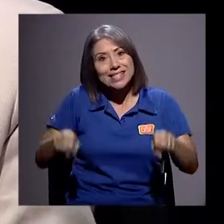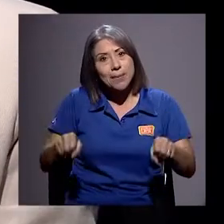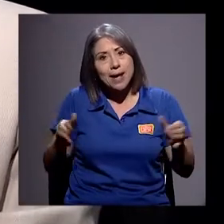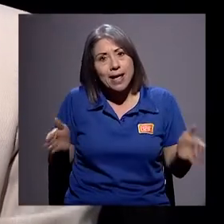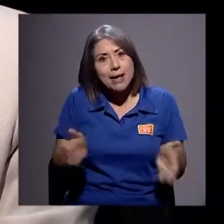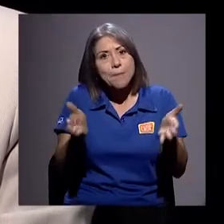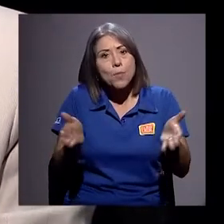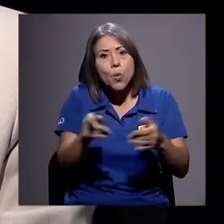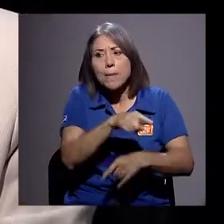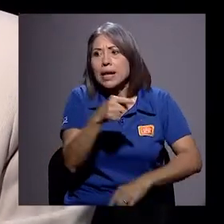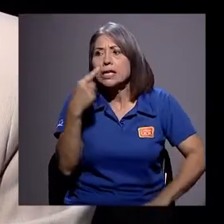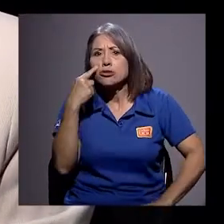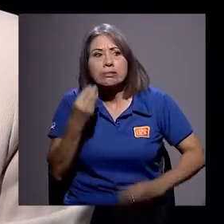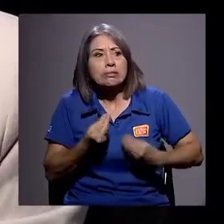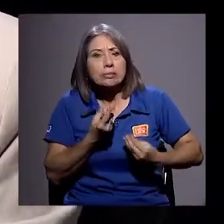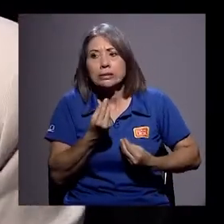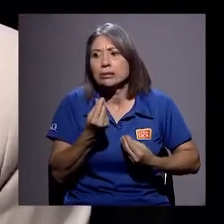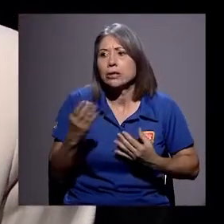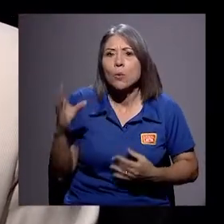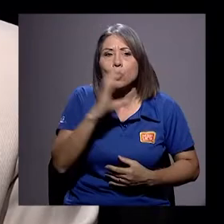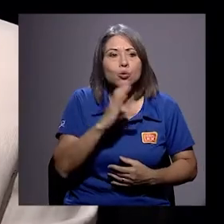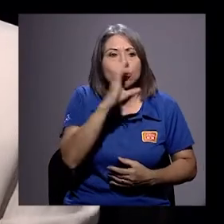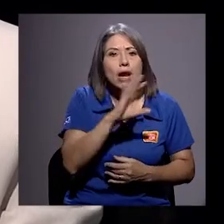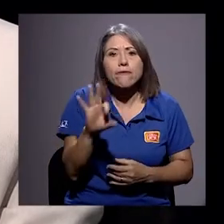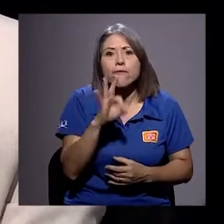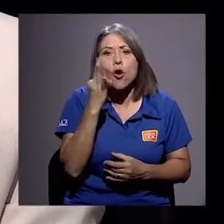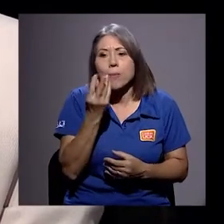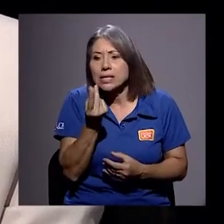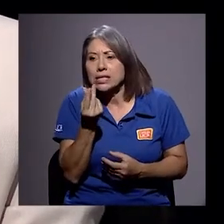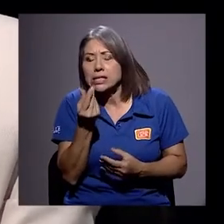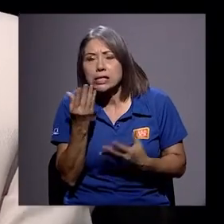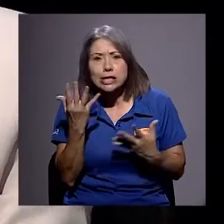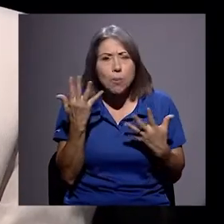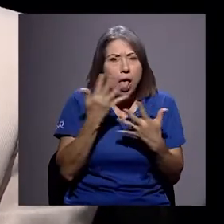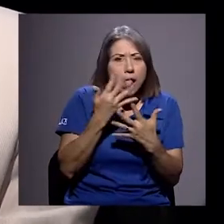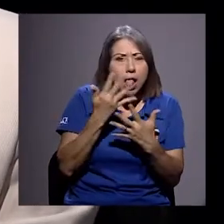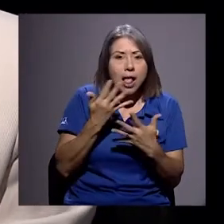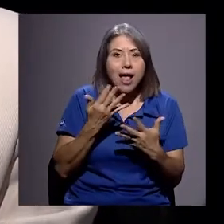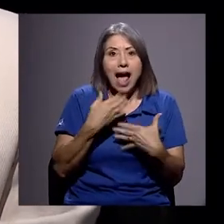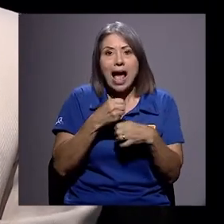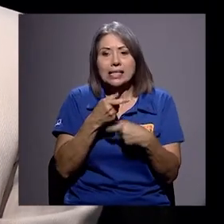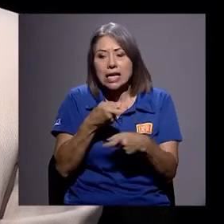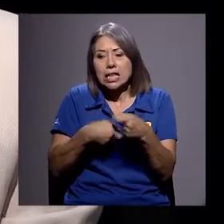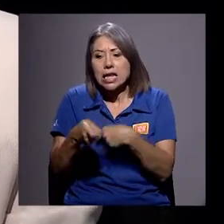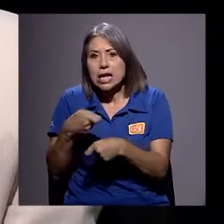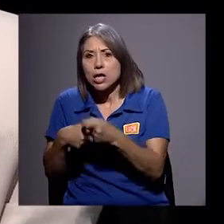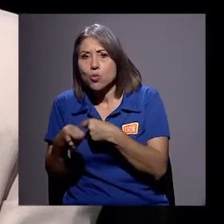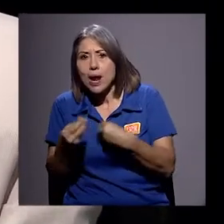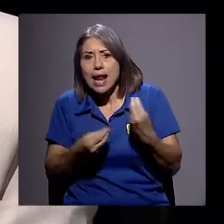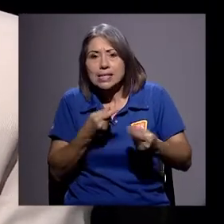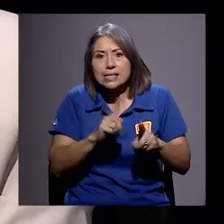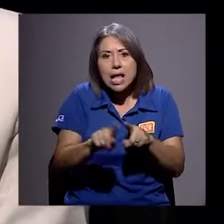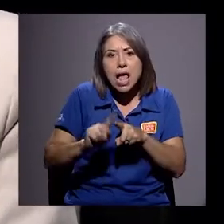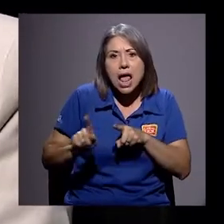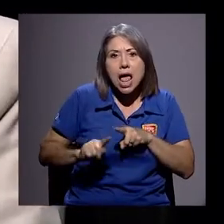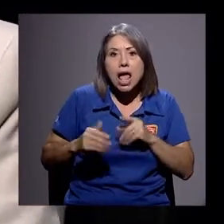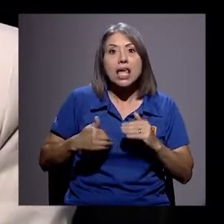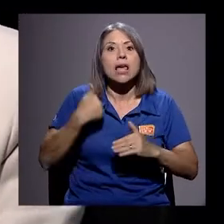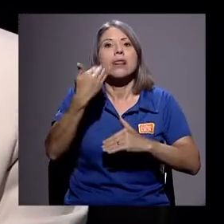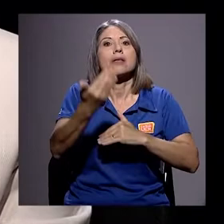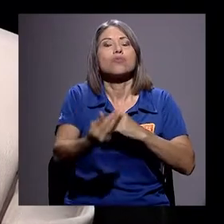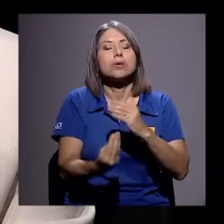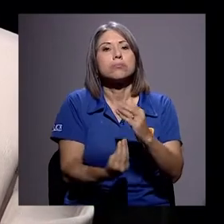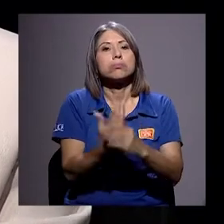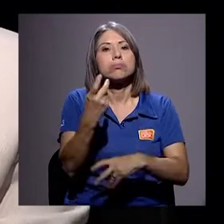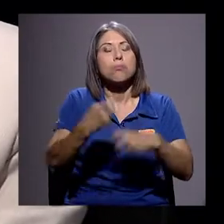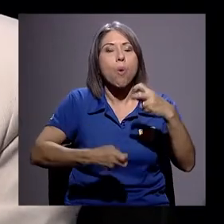formas de financiamiento oscuras verdad a hacer triquiñuelas de todo tipo que después le crean un gran problema